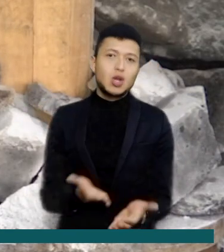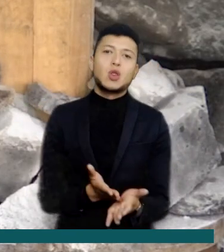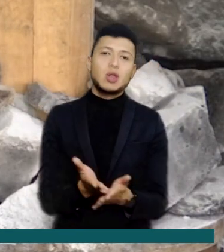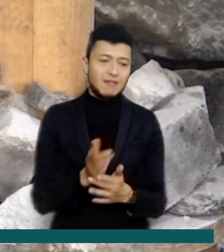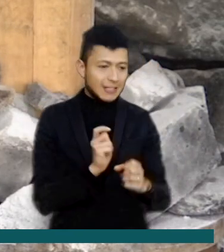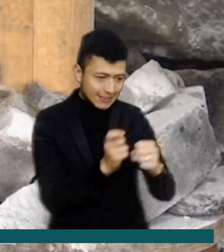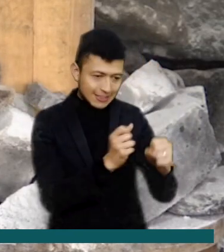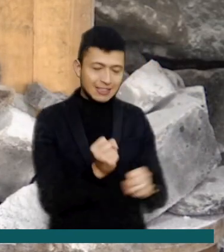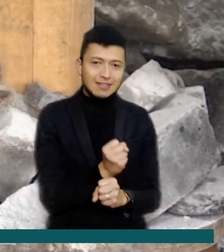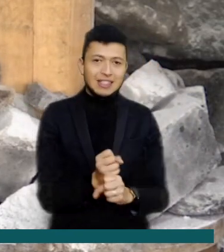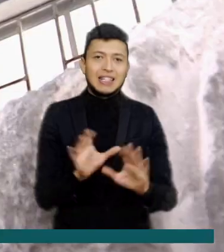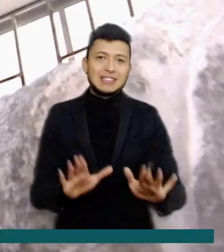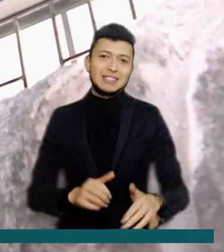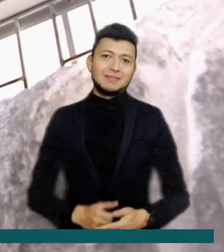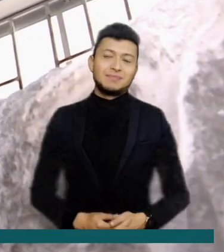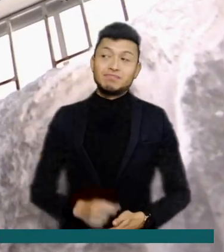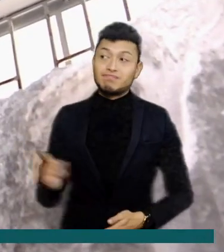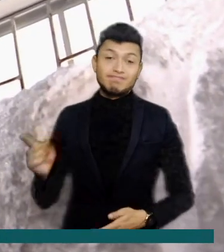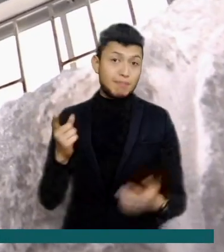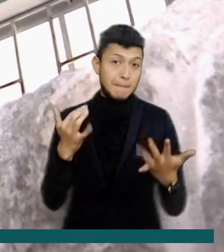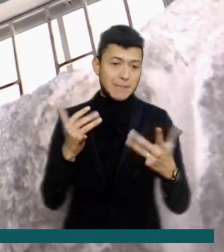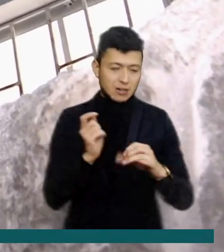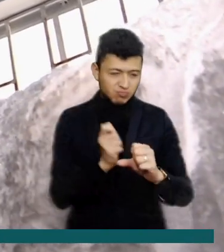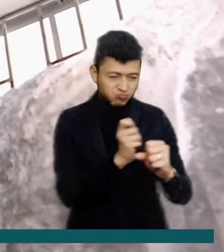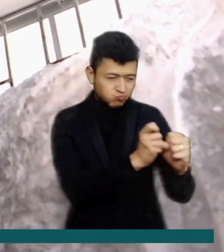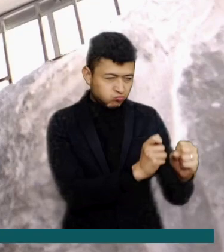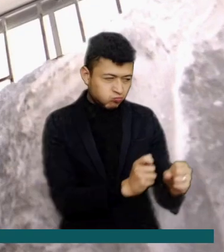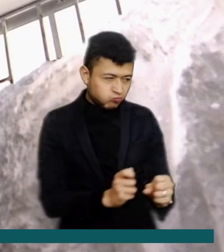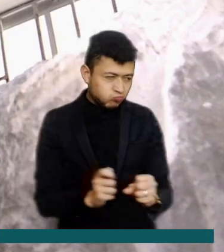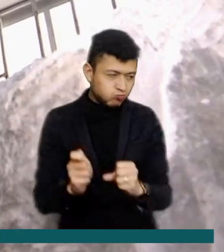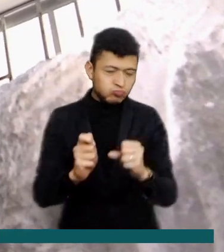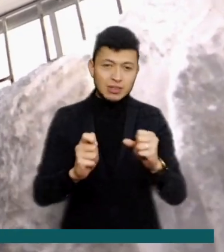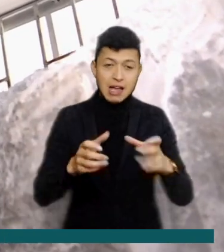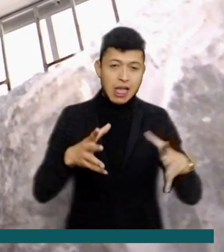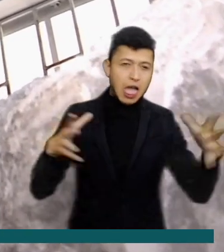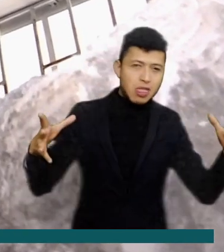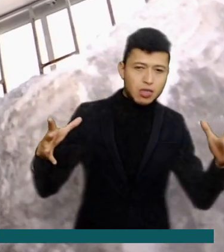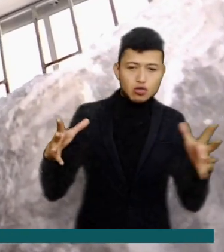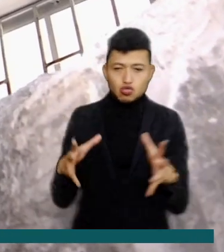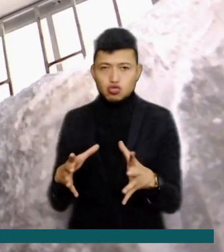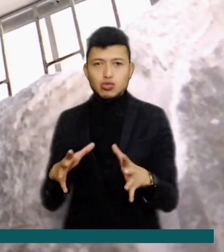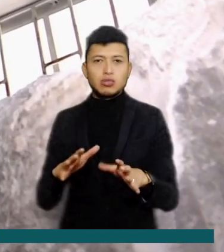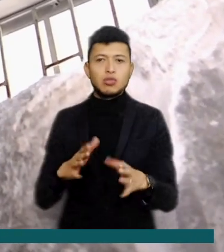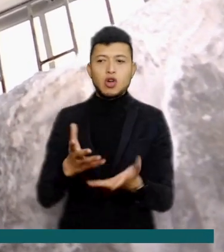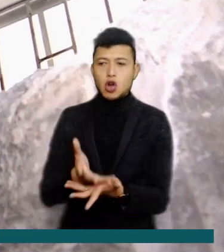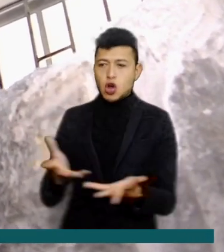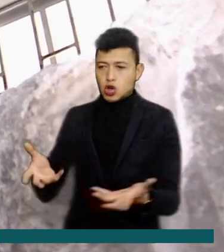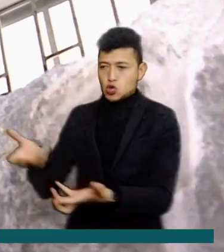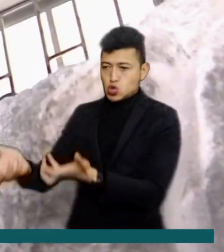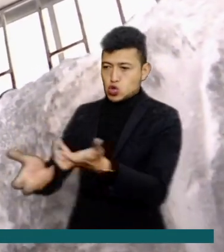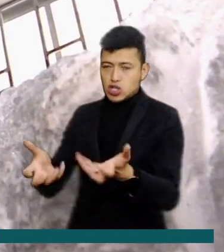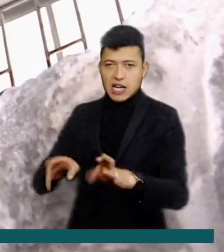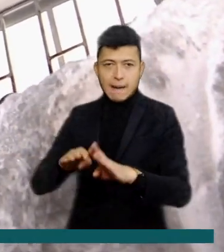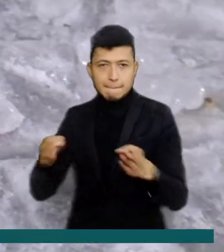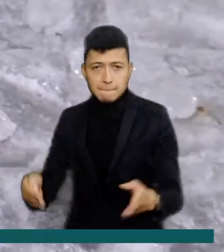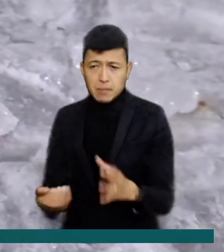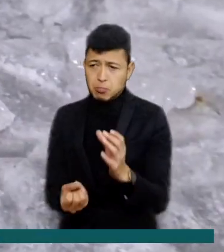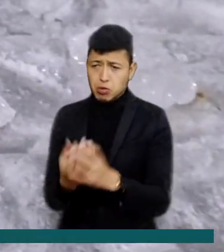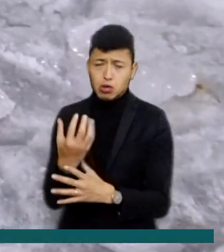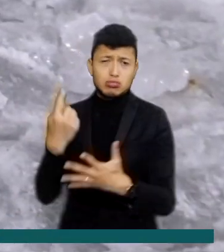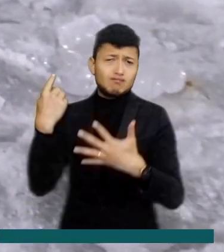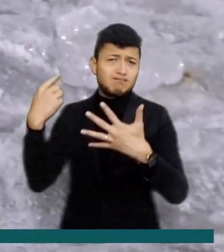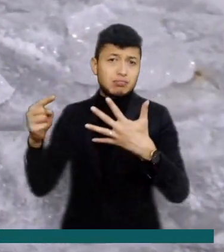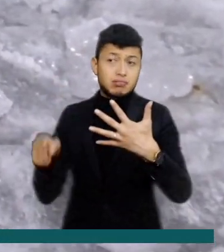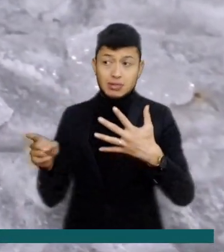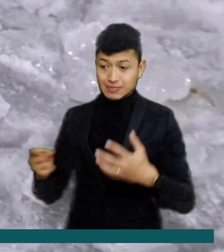sigo aquí en ese mismo trabajo. Con sus manos hace esculturas de diferentes tamaños, elementos de mesa y cocina, entre otros